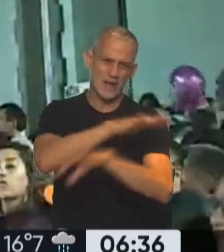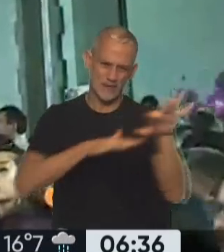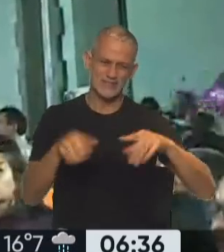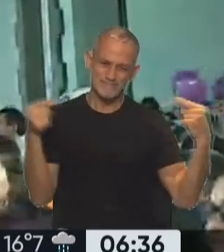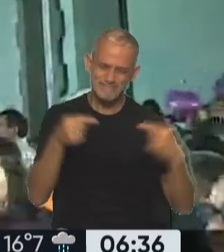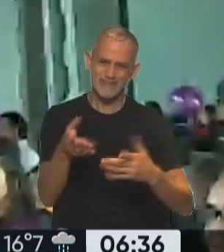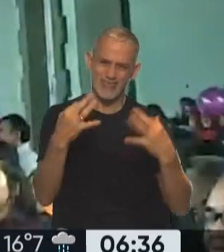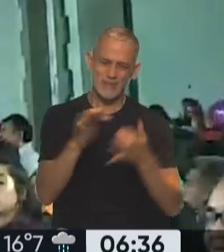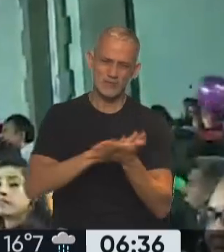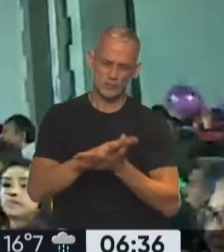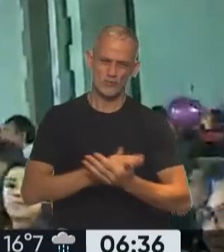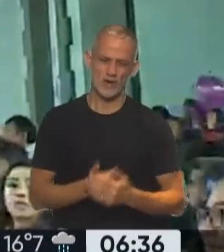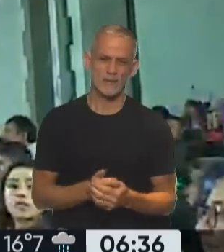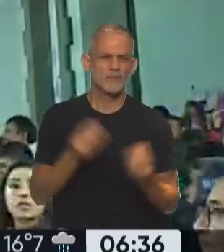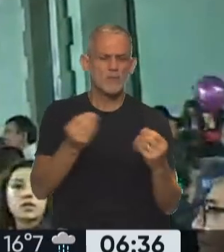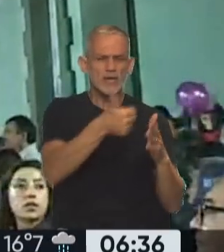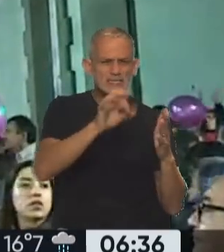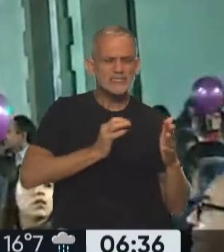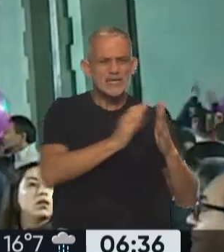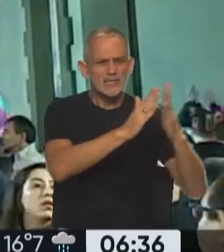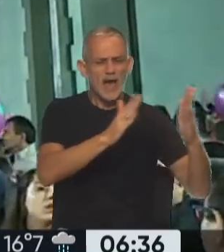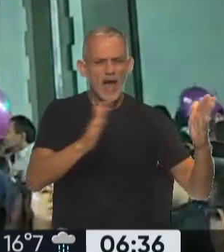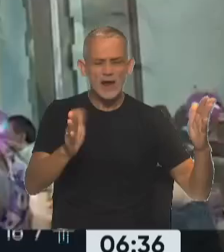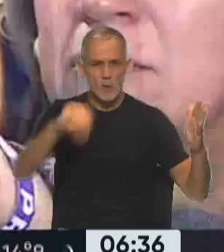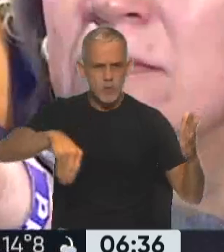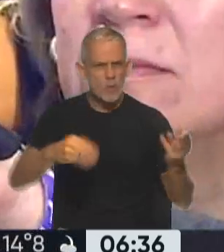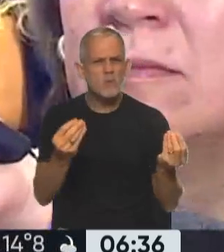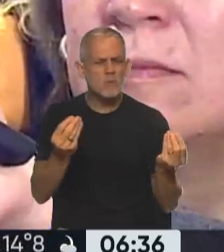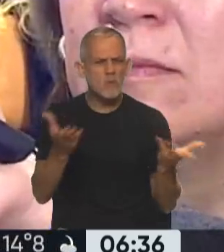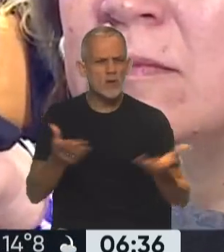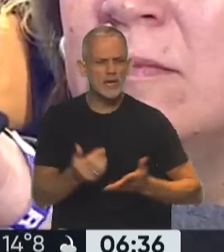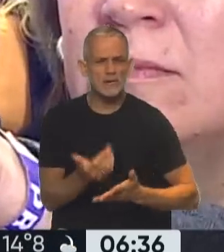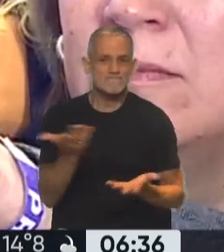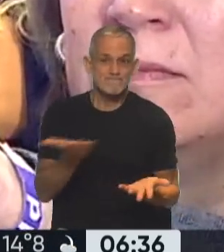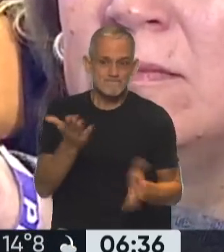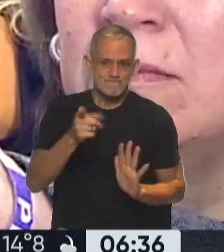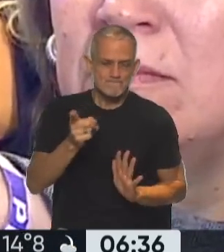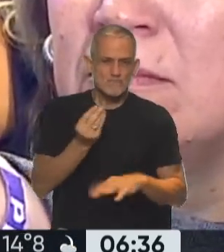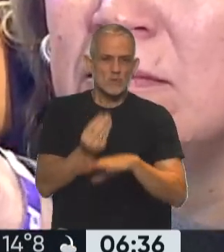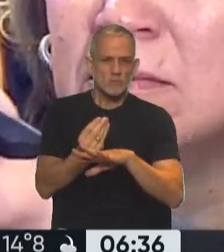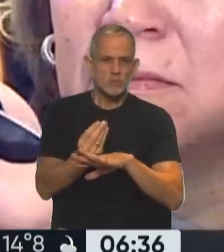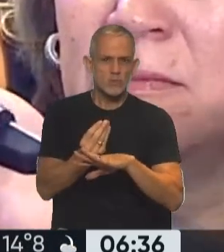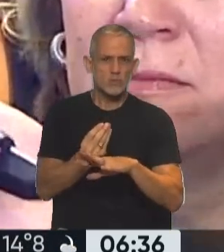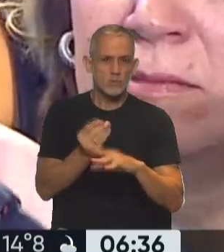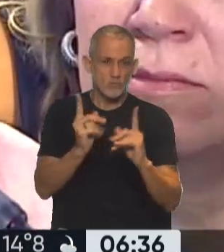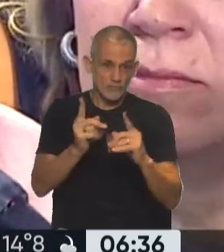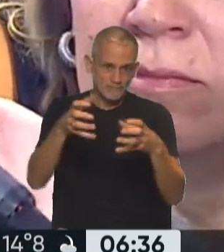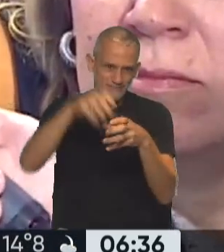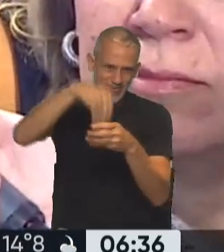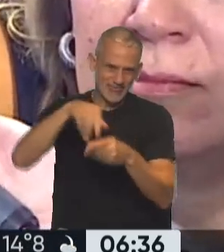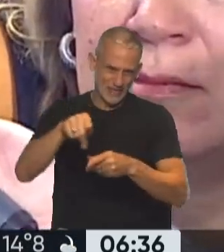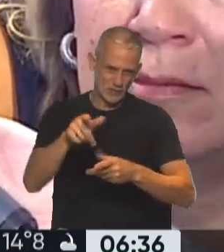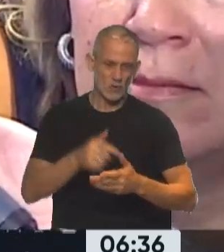hecho histórico que se produjo, que después de 60 años perdió el Movimiento Popular Neuquino, de que usted alguna vez fue parte? En